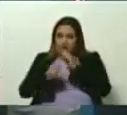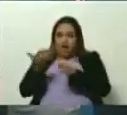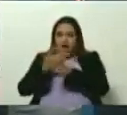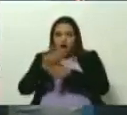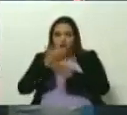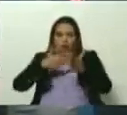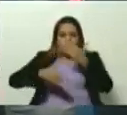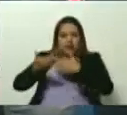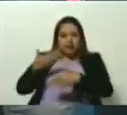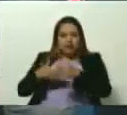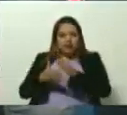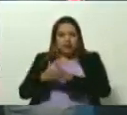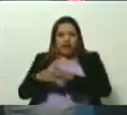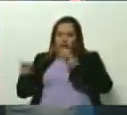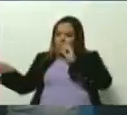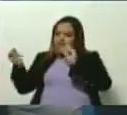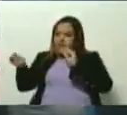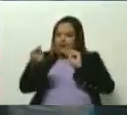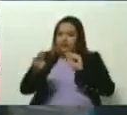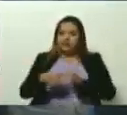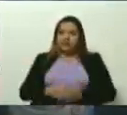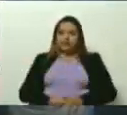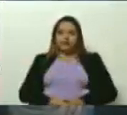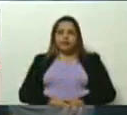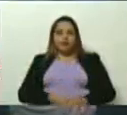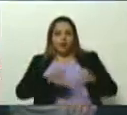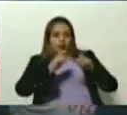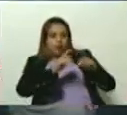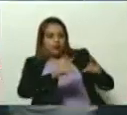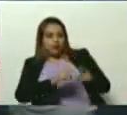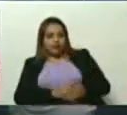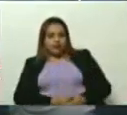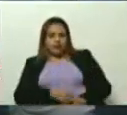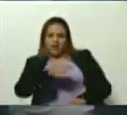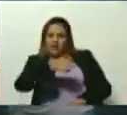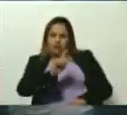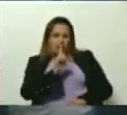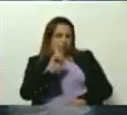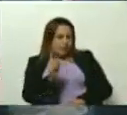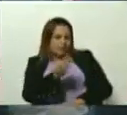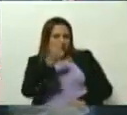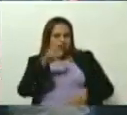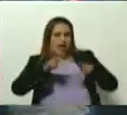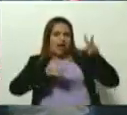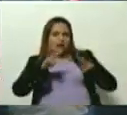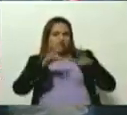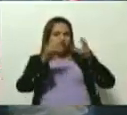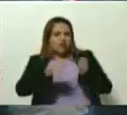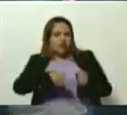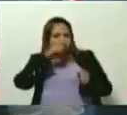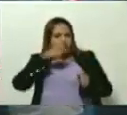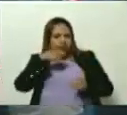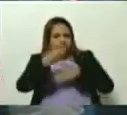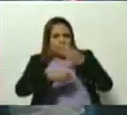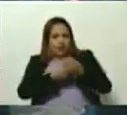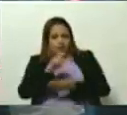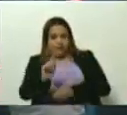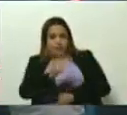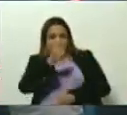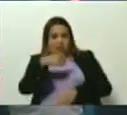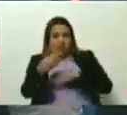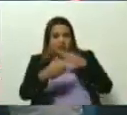compartir y a debatir. Ahora bien, esta no es la primera Expo Seguridad Ciudadana que se hace. La primera fue en el